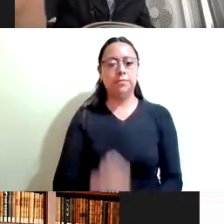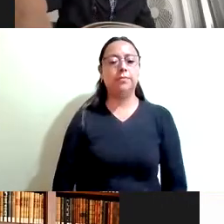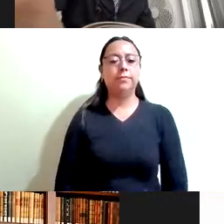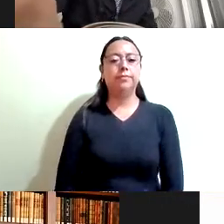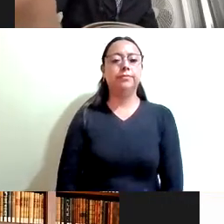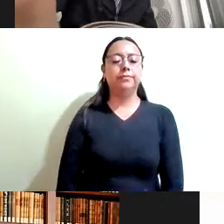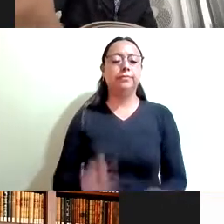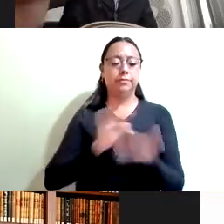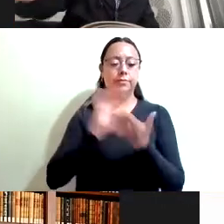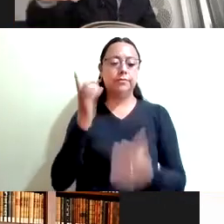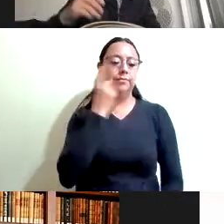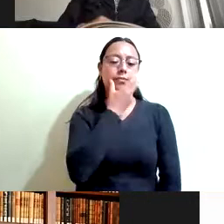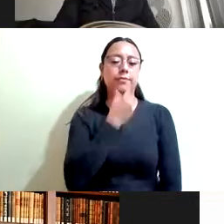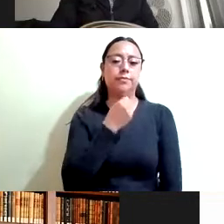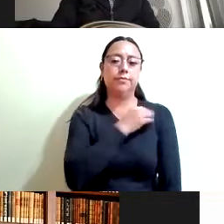Gracias, diputado.